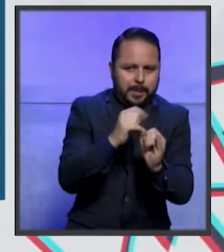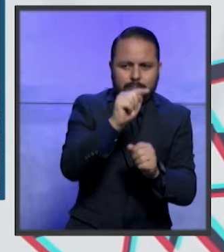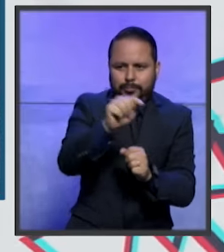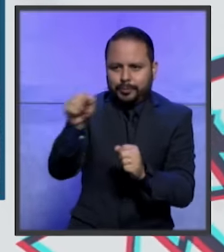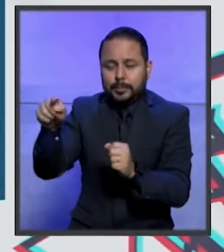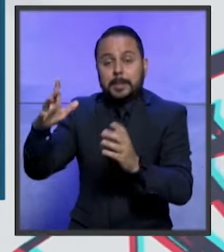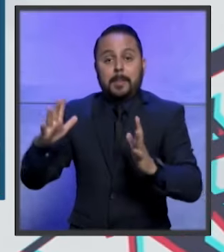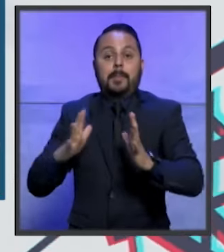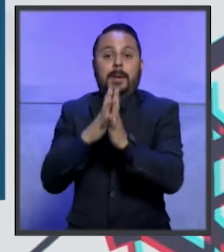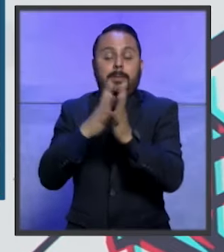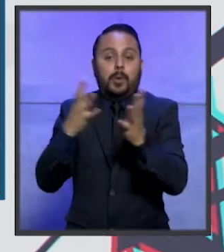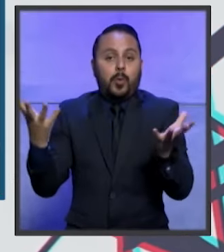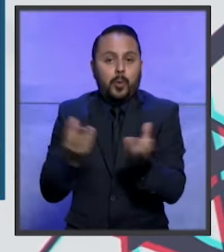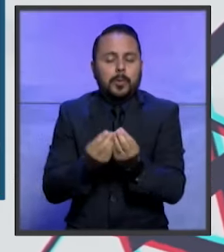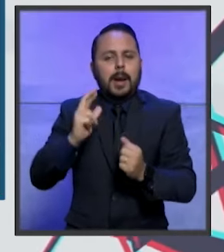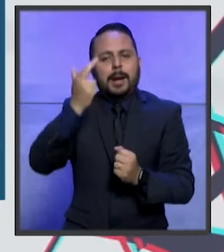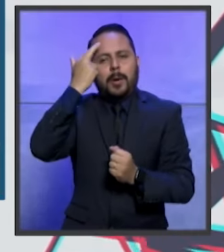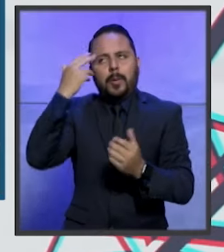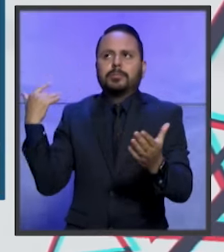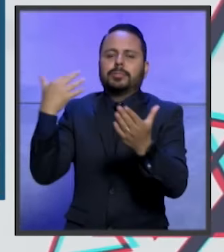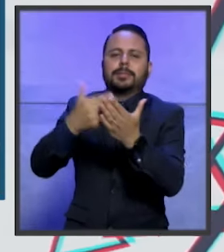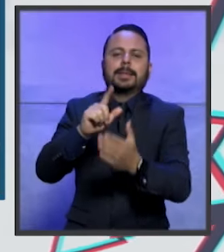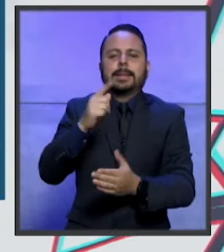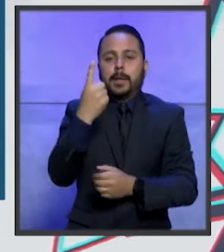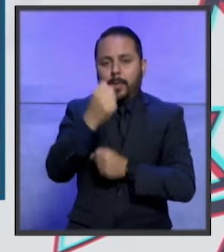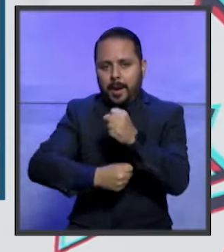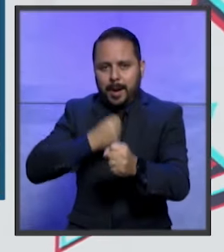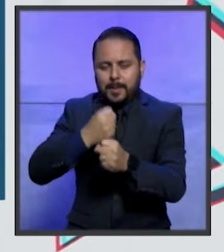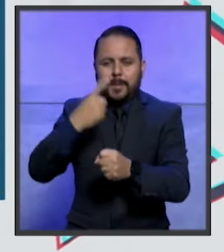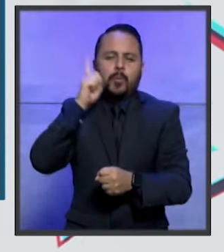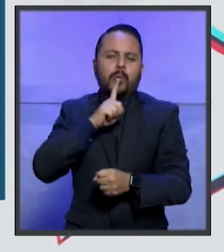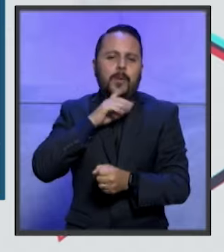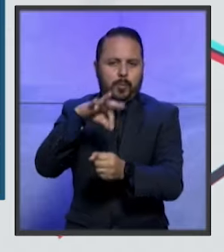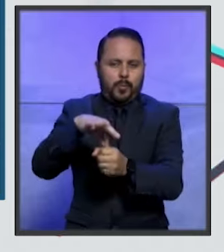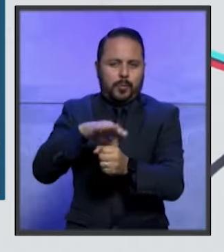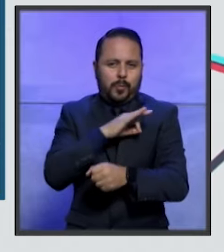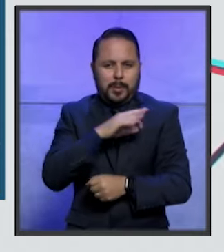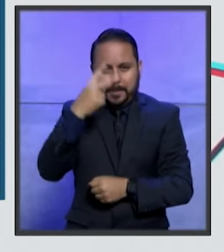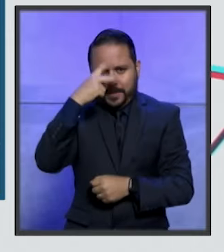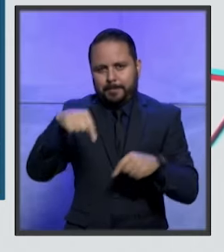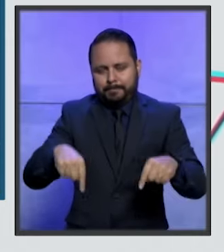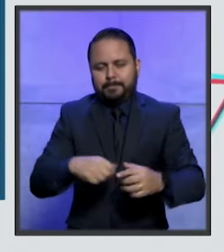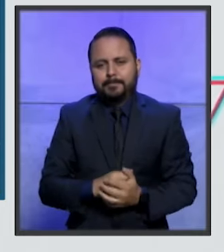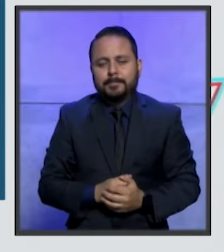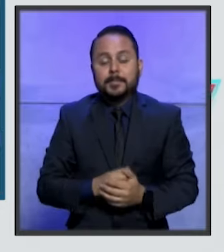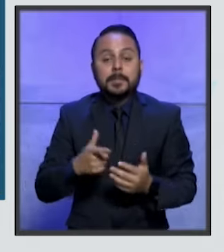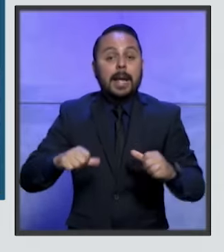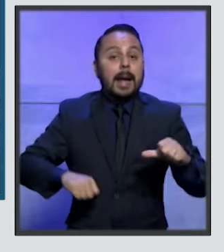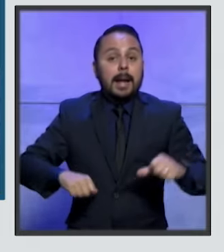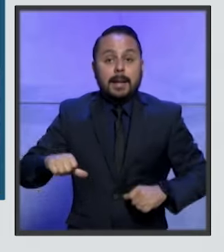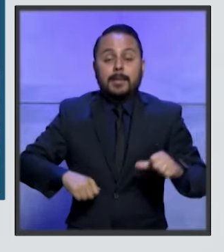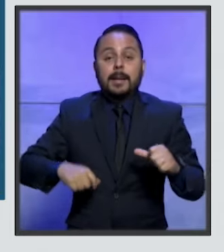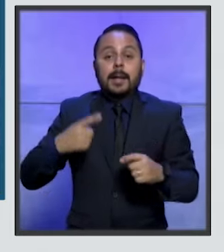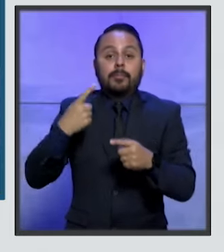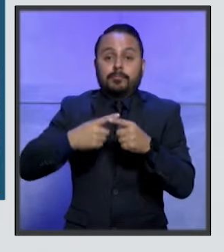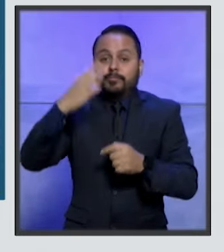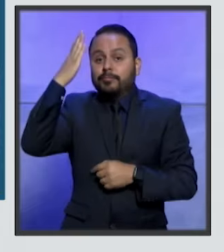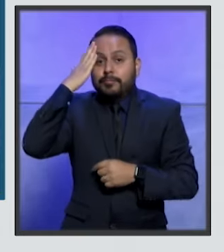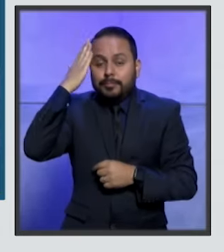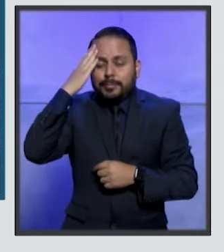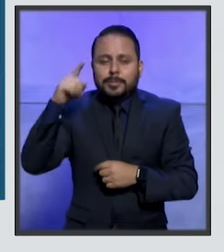participarán en la conmemoración del aniversario número 71 del voto de las mujeres en México las actividades